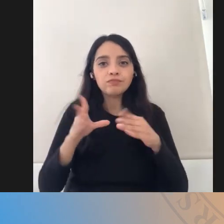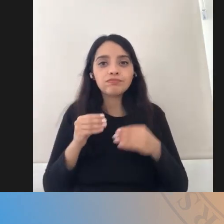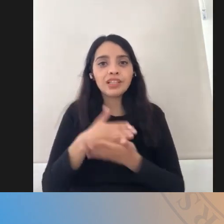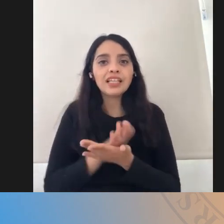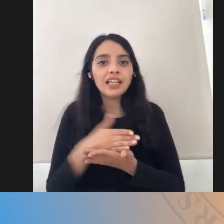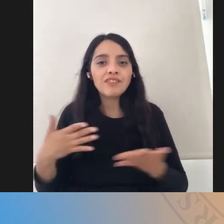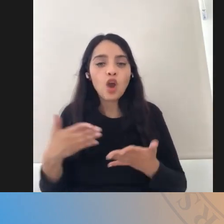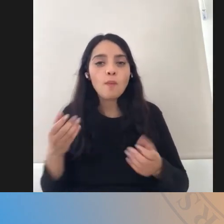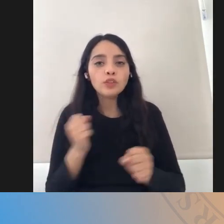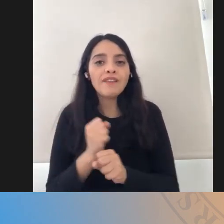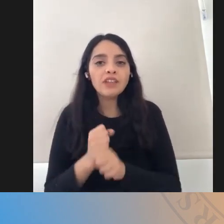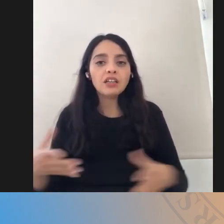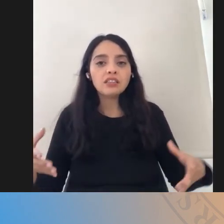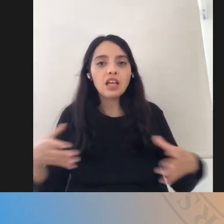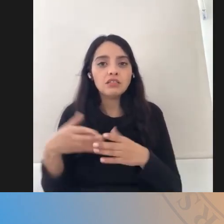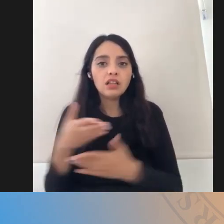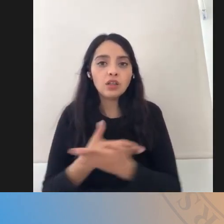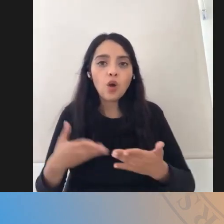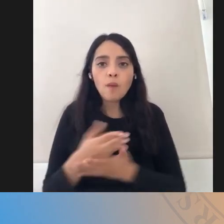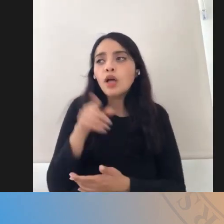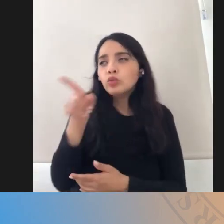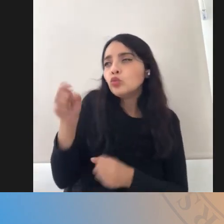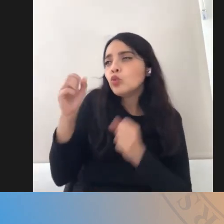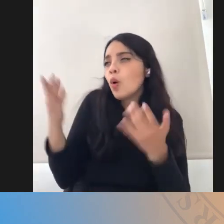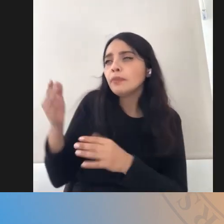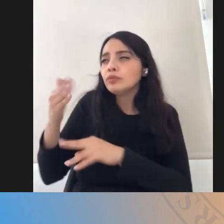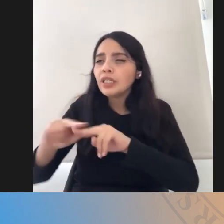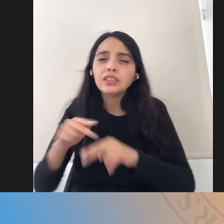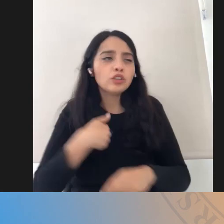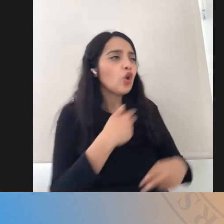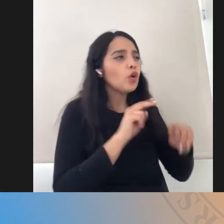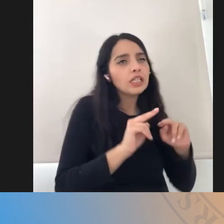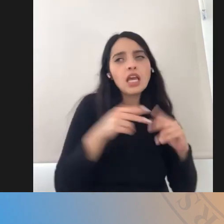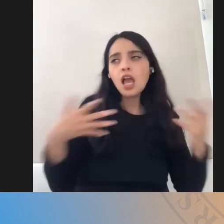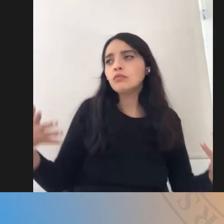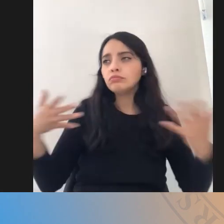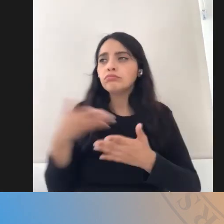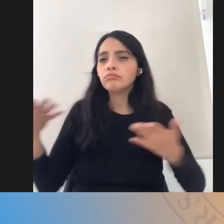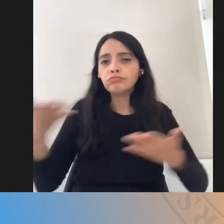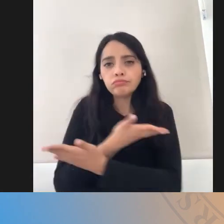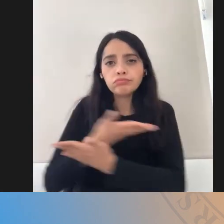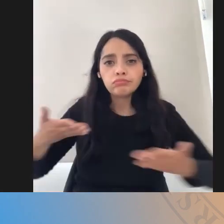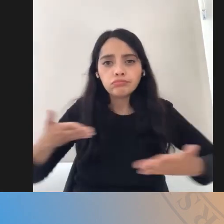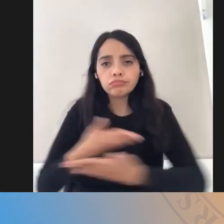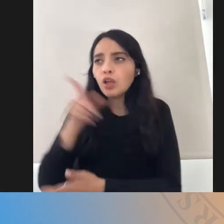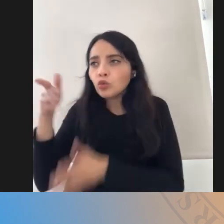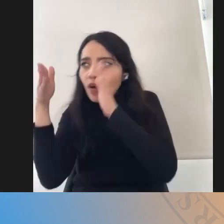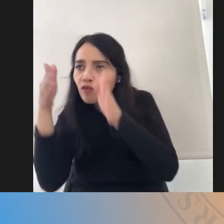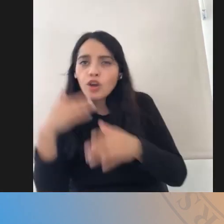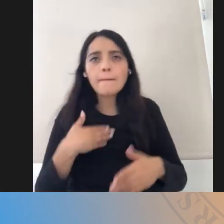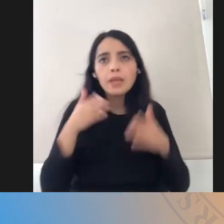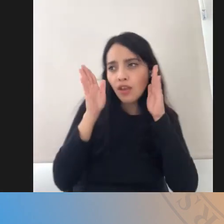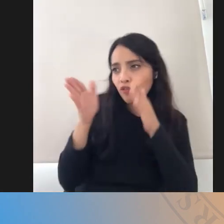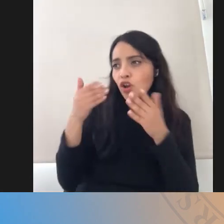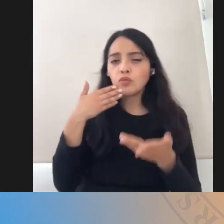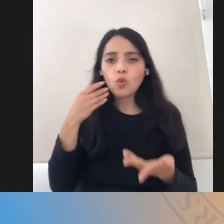y en qué te dedicas tú y qué es lo que yo voy a trabajar, y cuál es mi enfoque, o cuáles son mi disciplina a